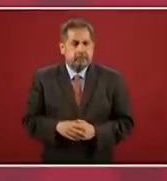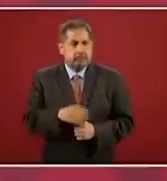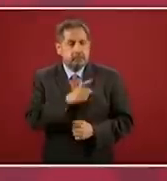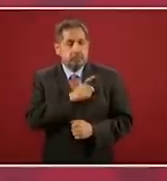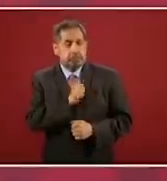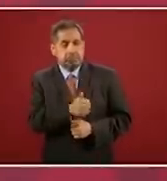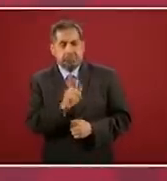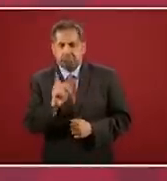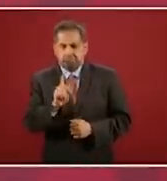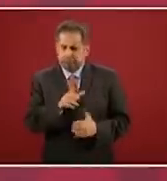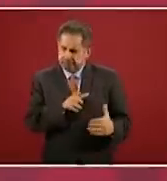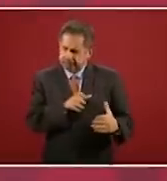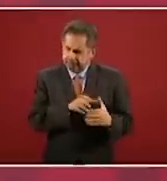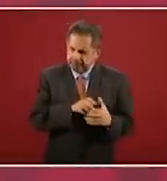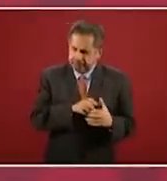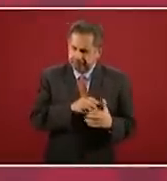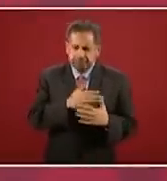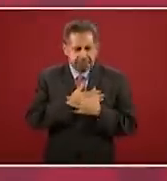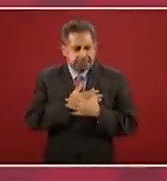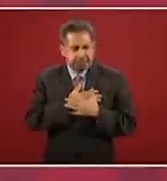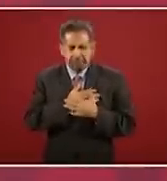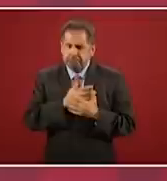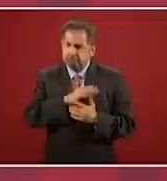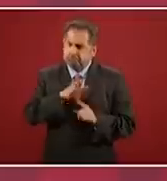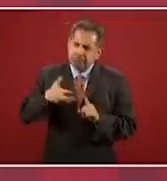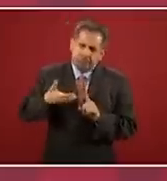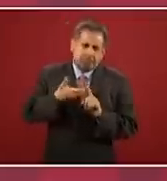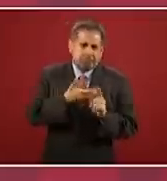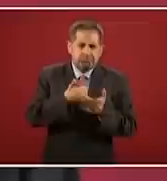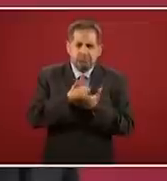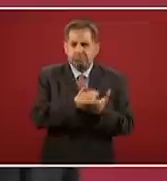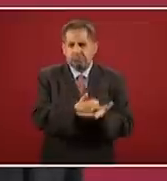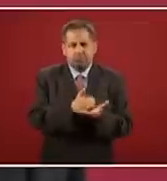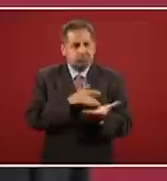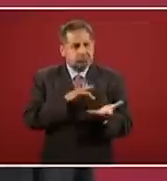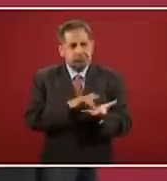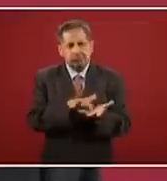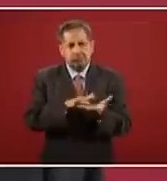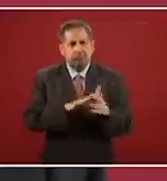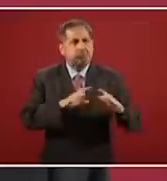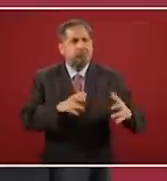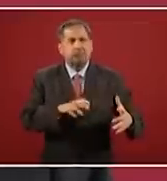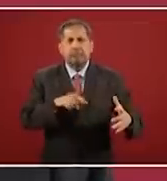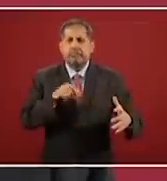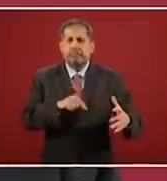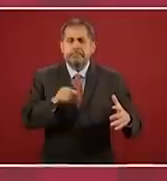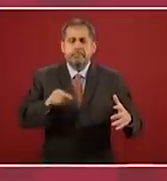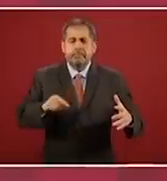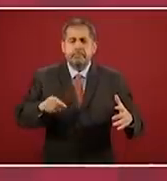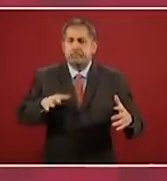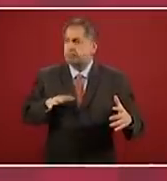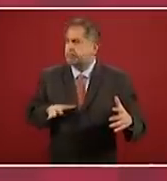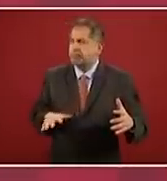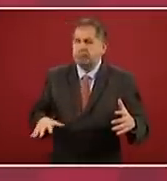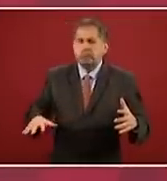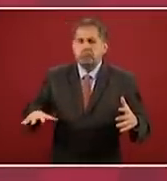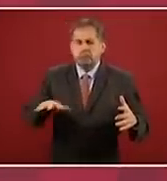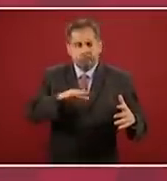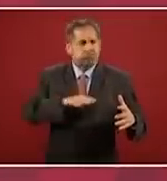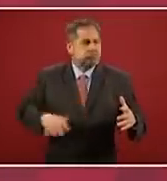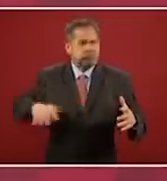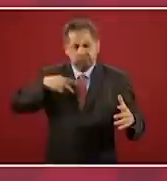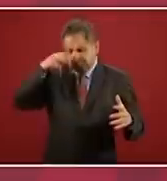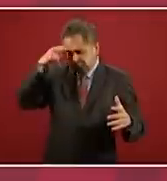solos, tienen todo el apoyo, el respaldo del pueblo, lo puedo decir